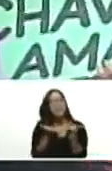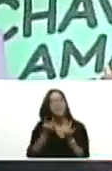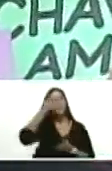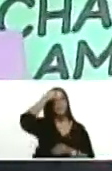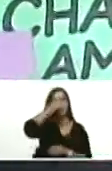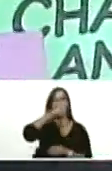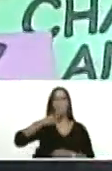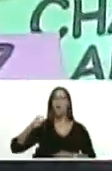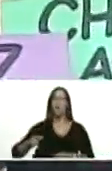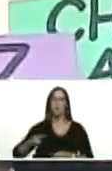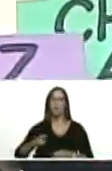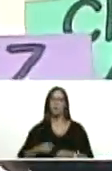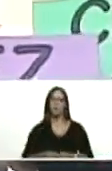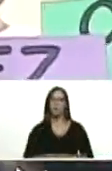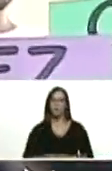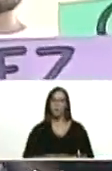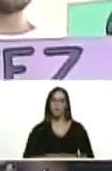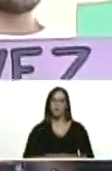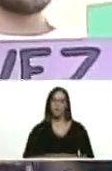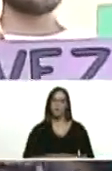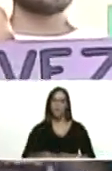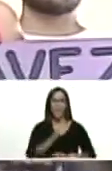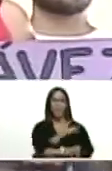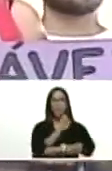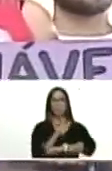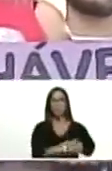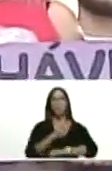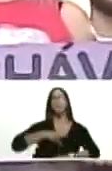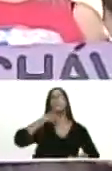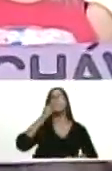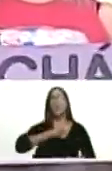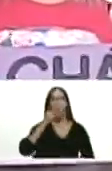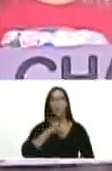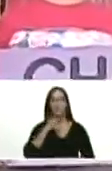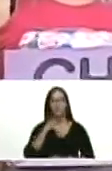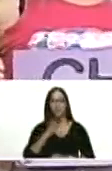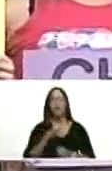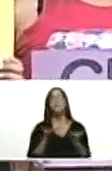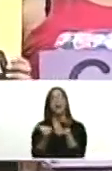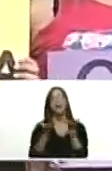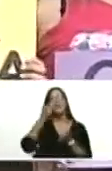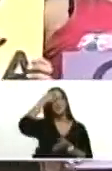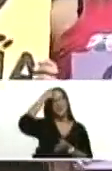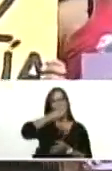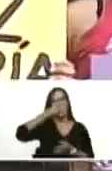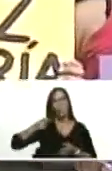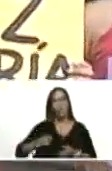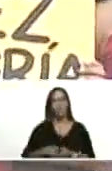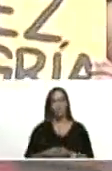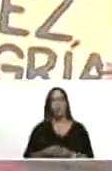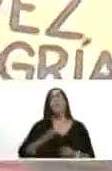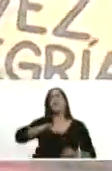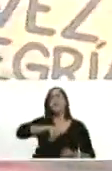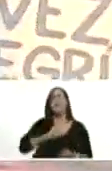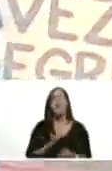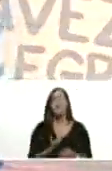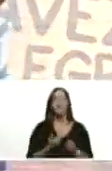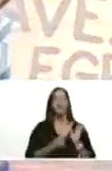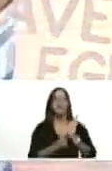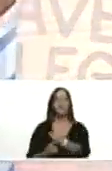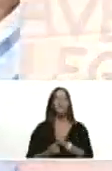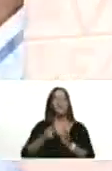pueblo. El poder político para servir al pueblo, para poner al pueblo en el